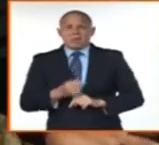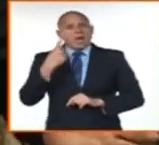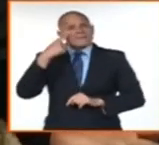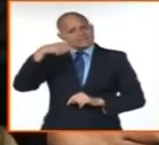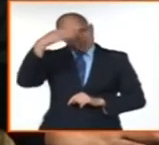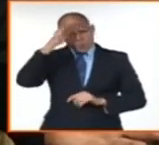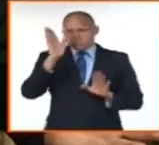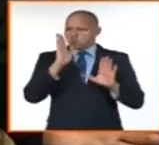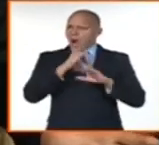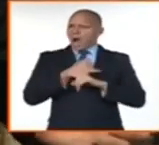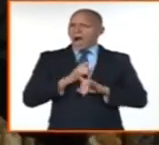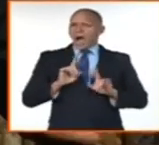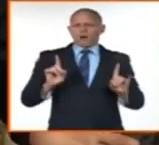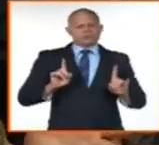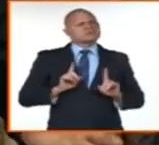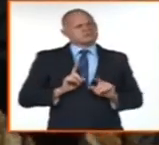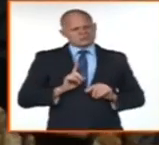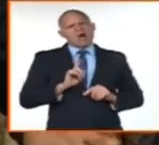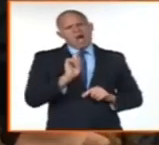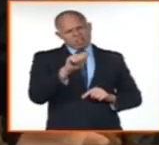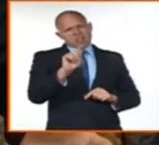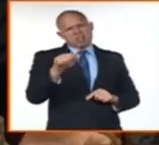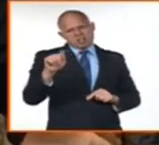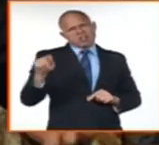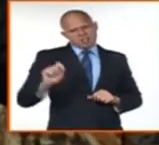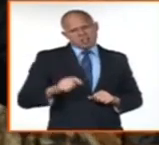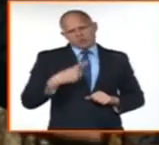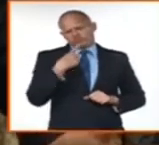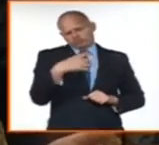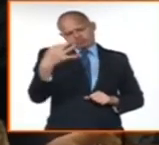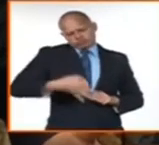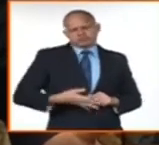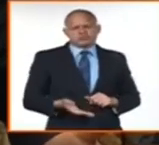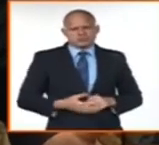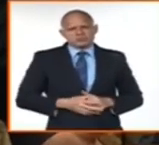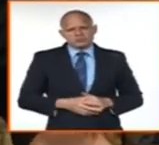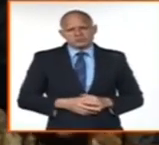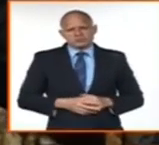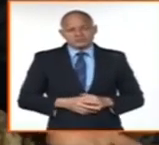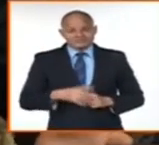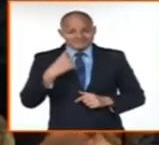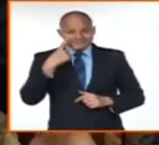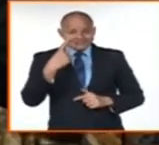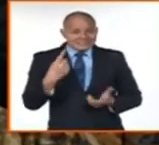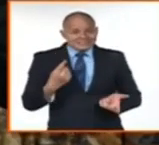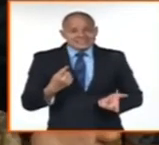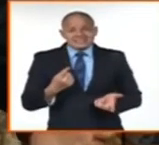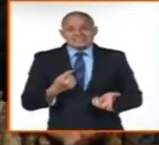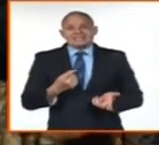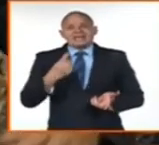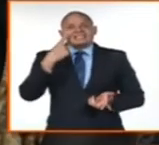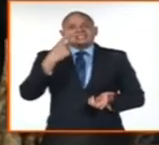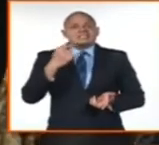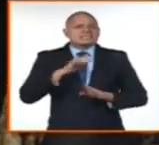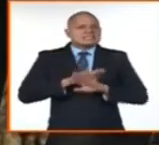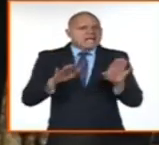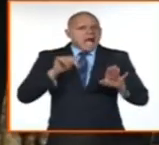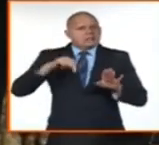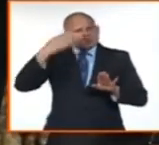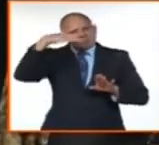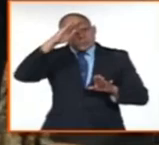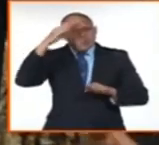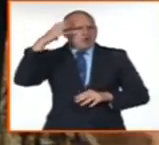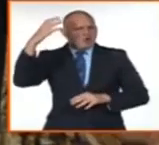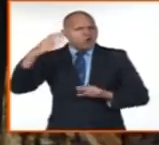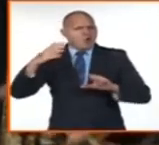en 60 años. Pero yo les digo, este país no ha hecho por la emancipación de las personas, por eliminar la